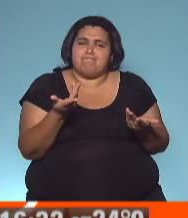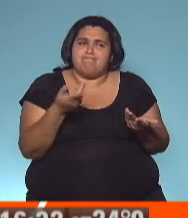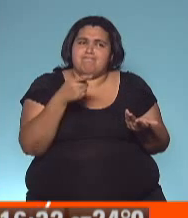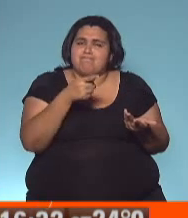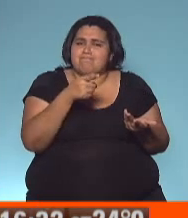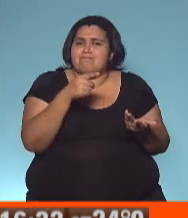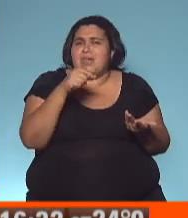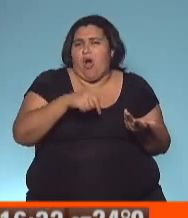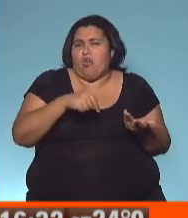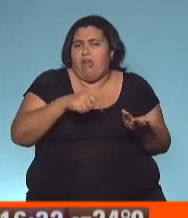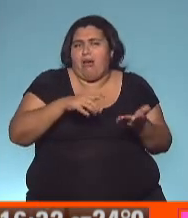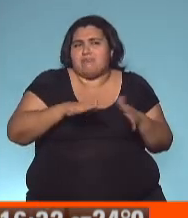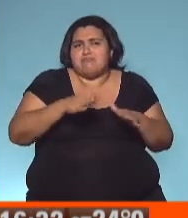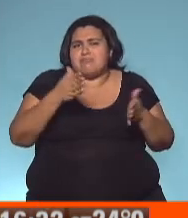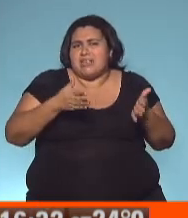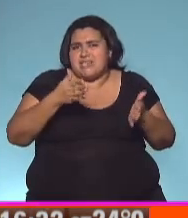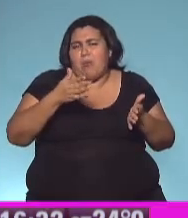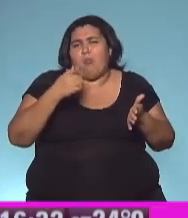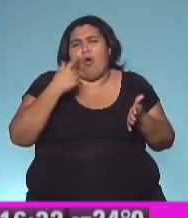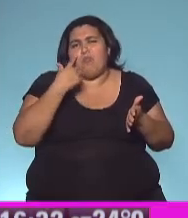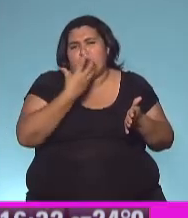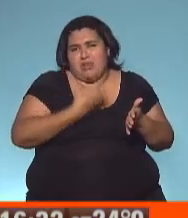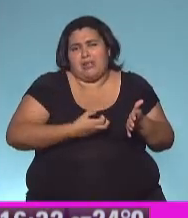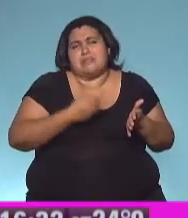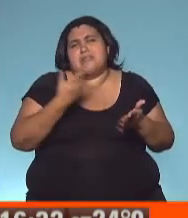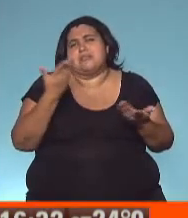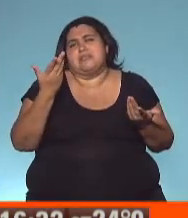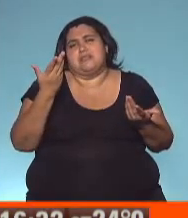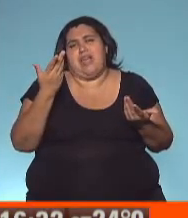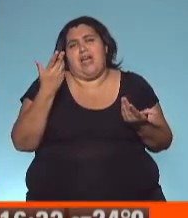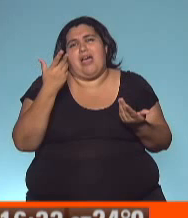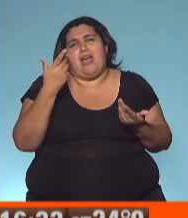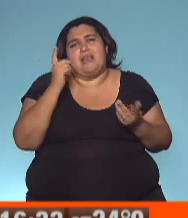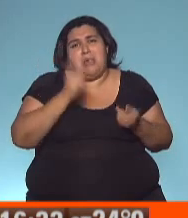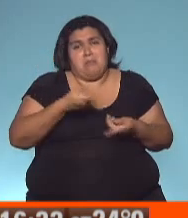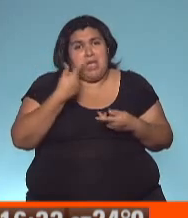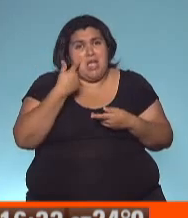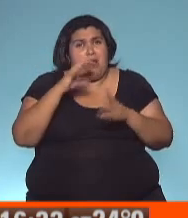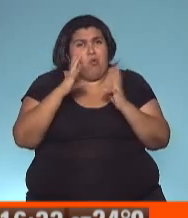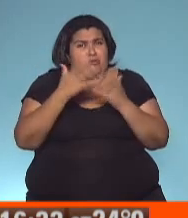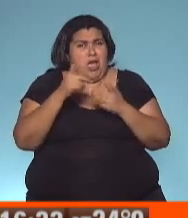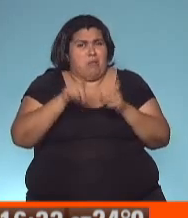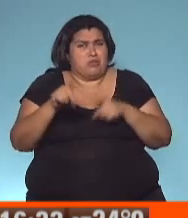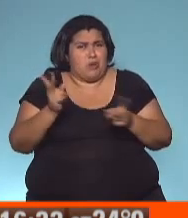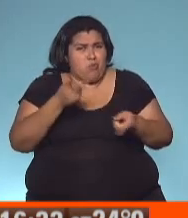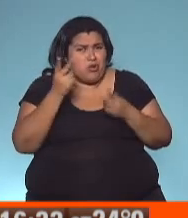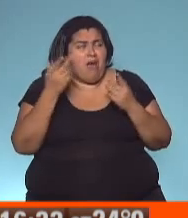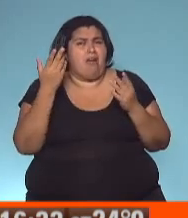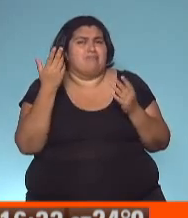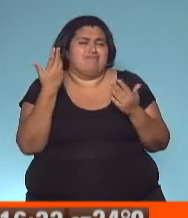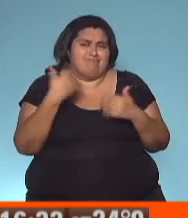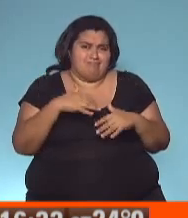parte triste porque a nivel mundial se van a perder muchísimas vidas, Dios necesitaba